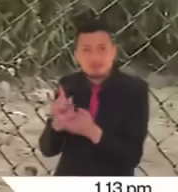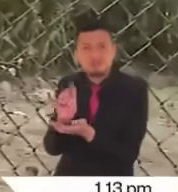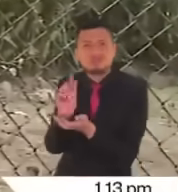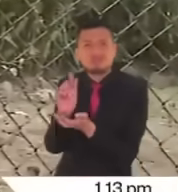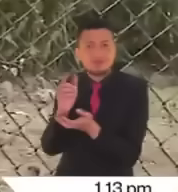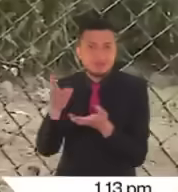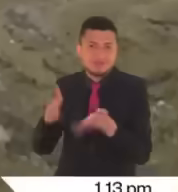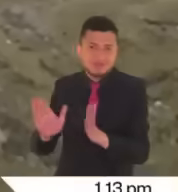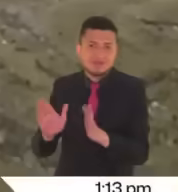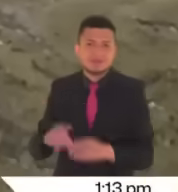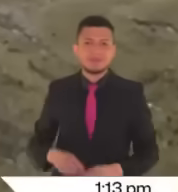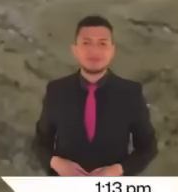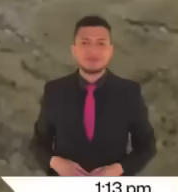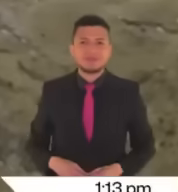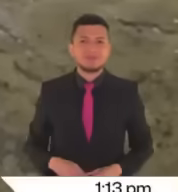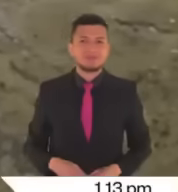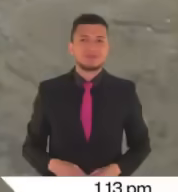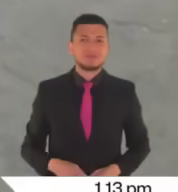historia.